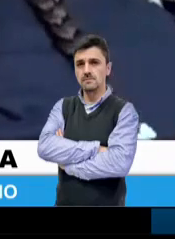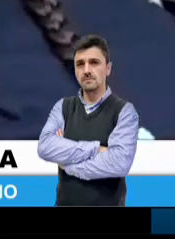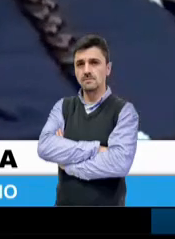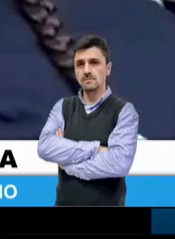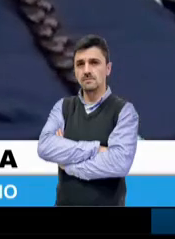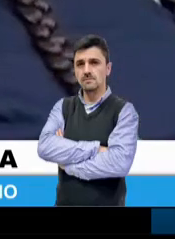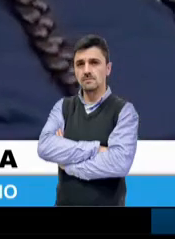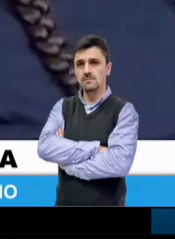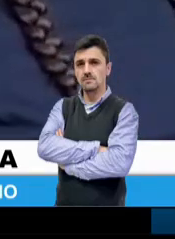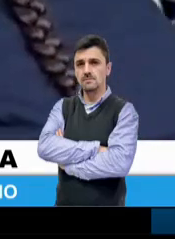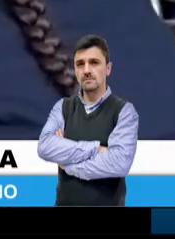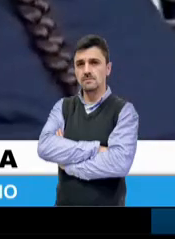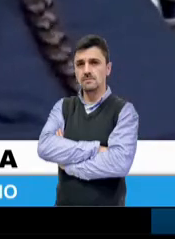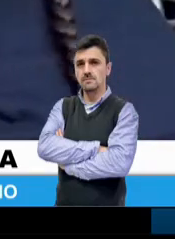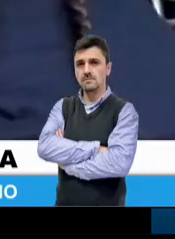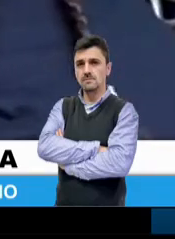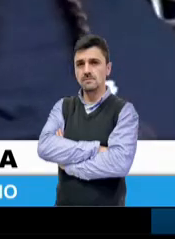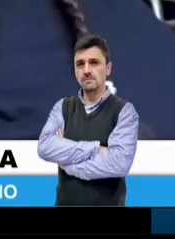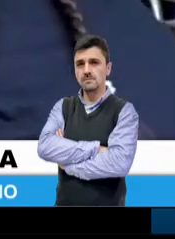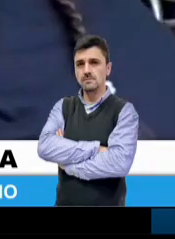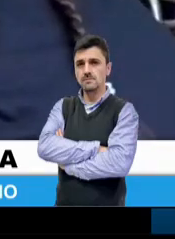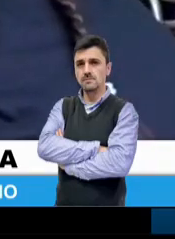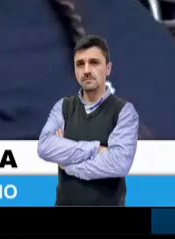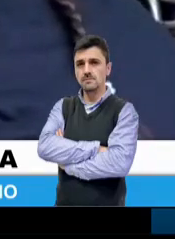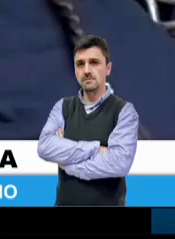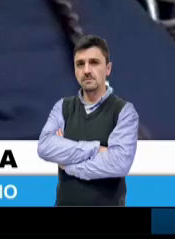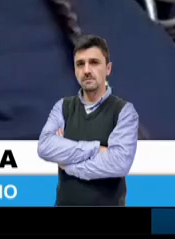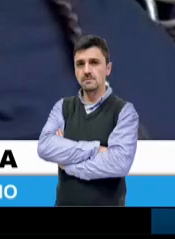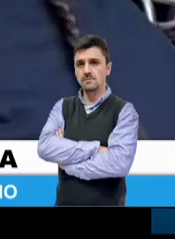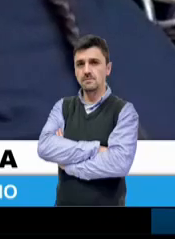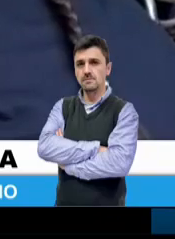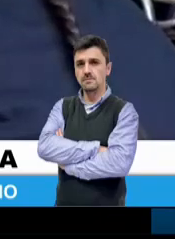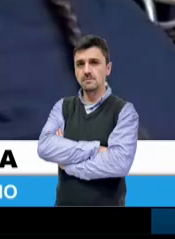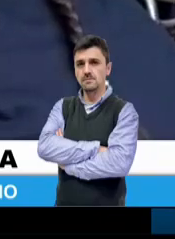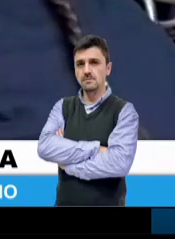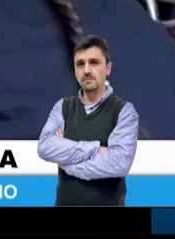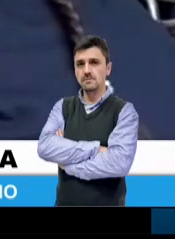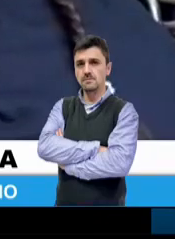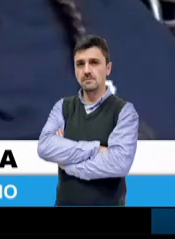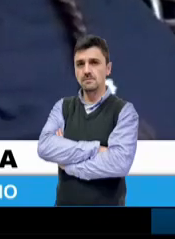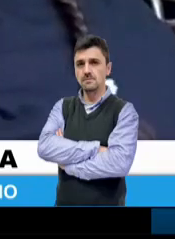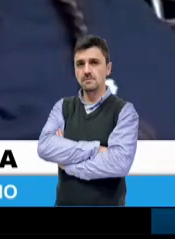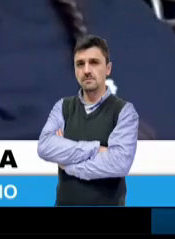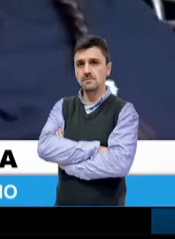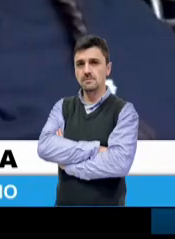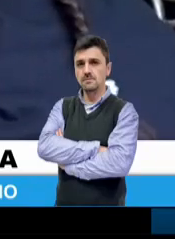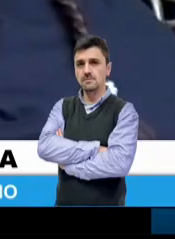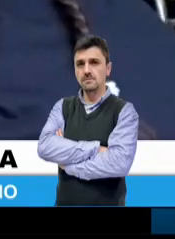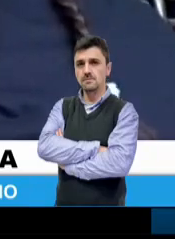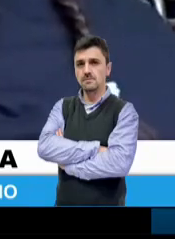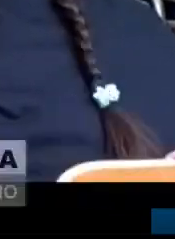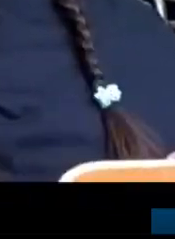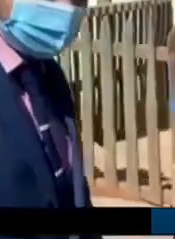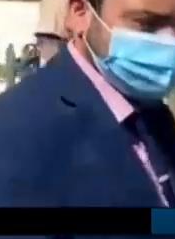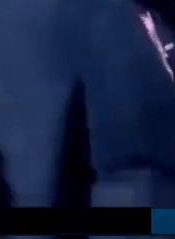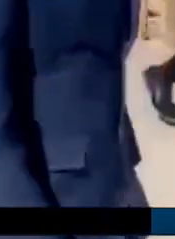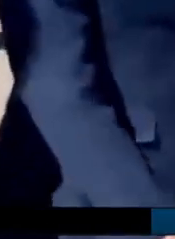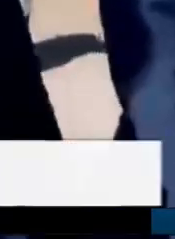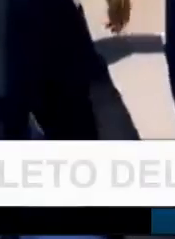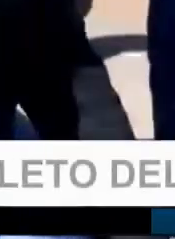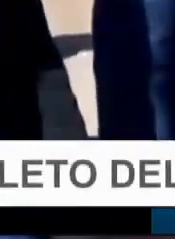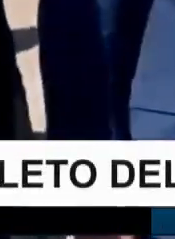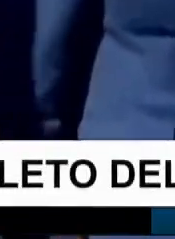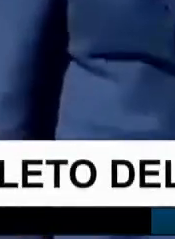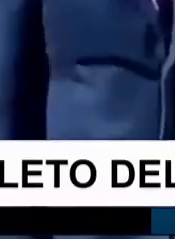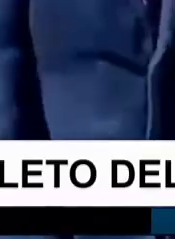de un sindicato. Los apoderados entregaron también sus impresiones. Se ve que está avanzando, po. No es como que dicen ya unas